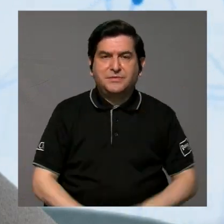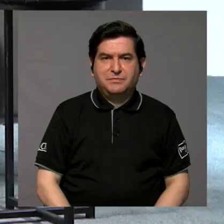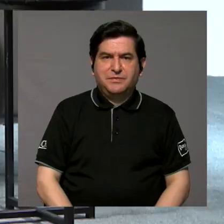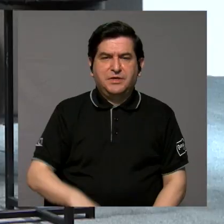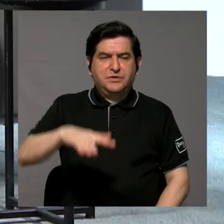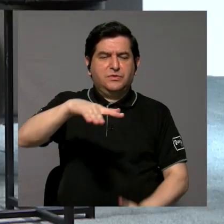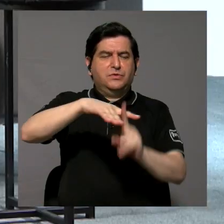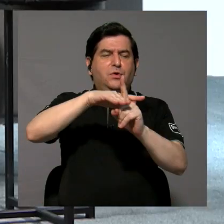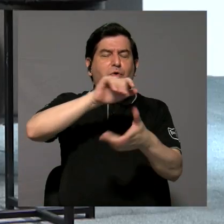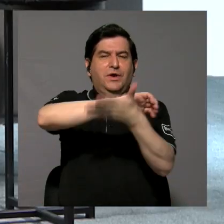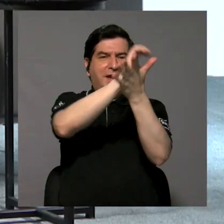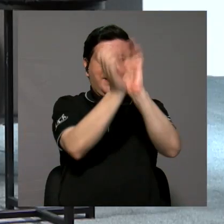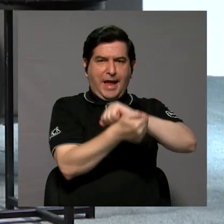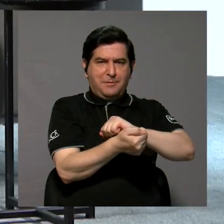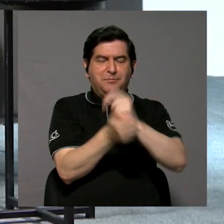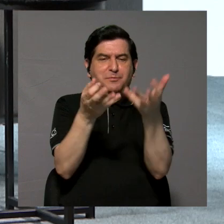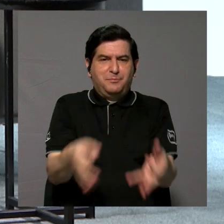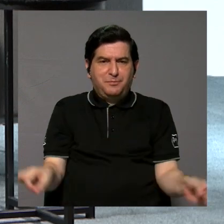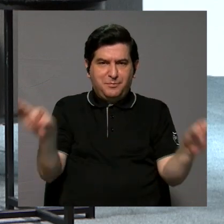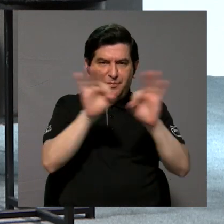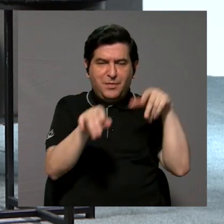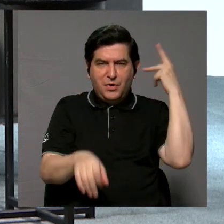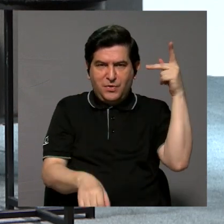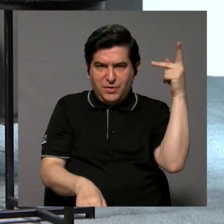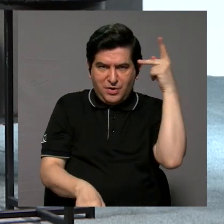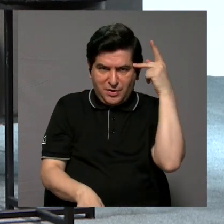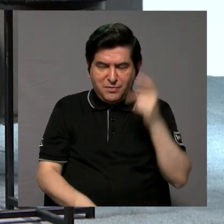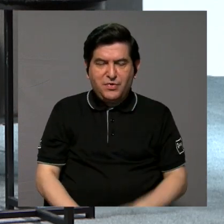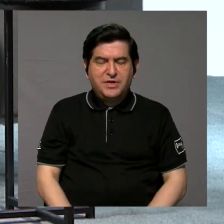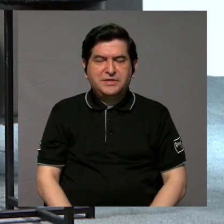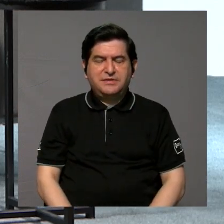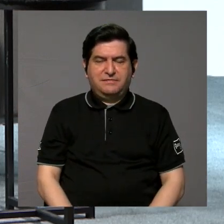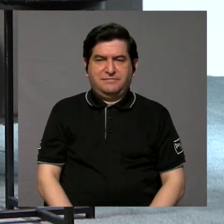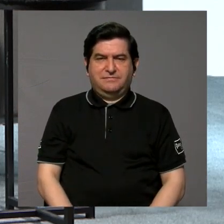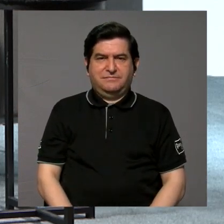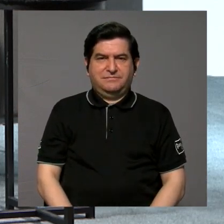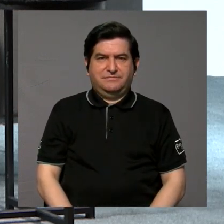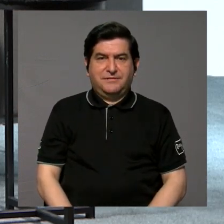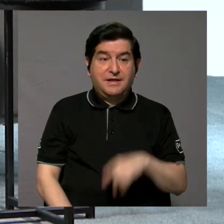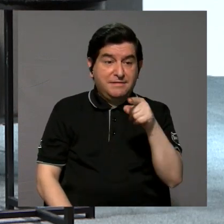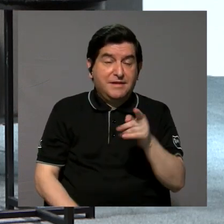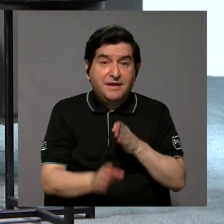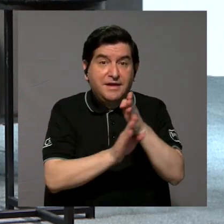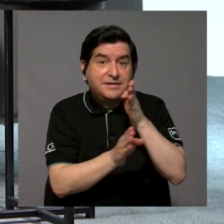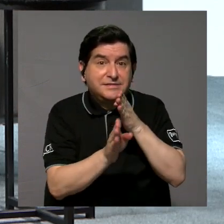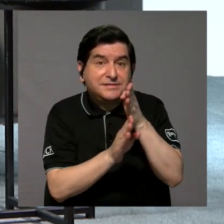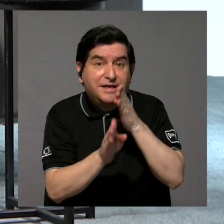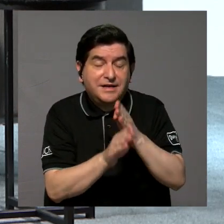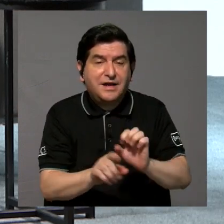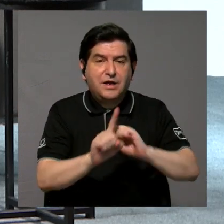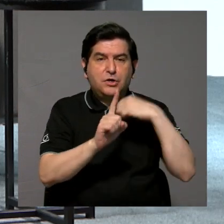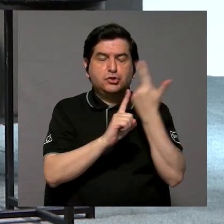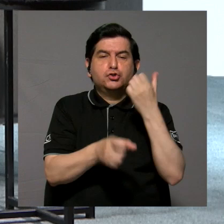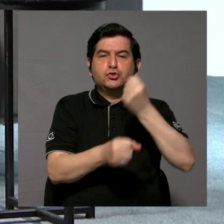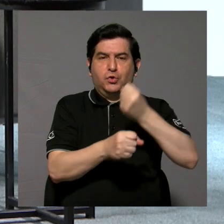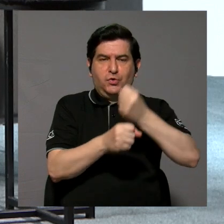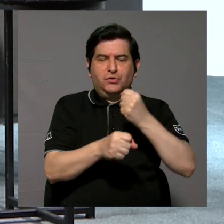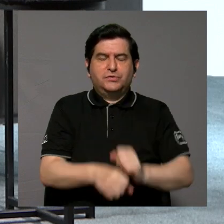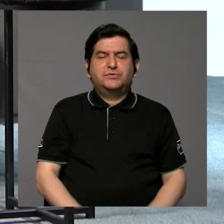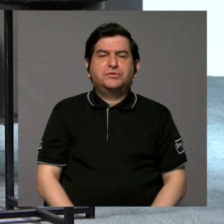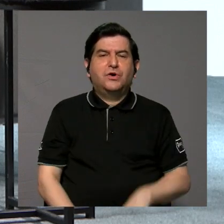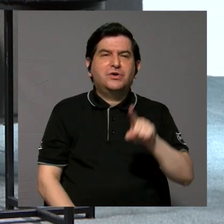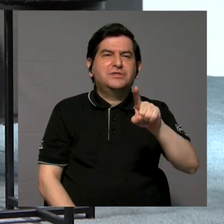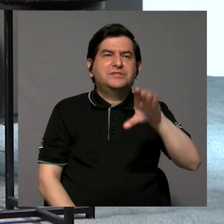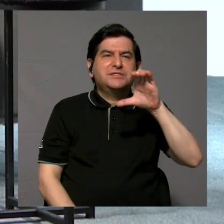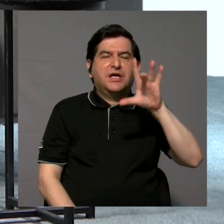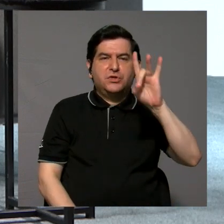haber un cambio sustancial en las políticas que se venían tomando en consideración. De esas trayectorias socioocupacionales estudiamos a